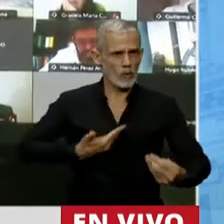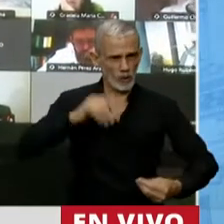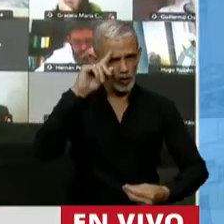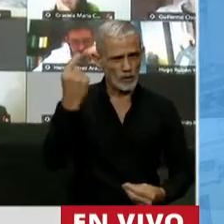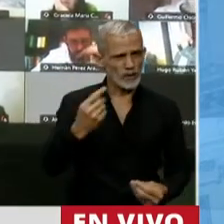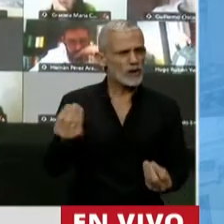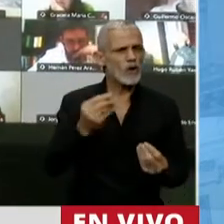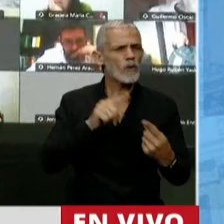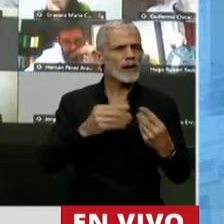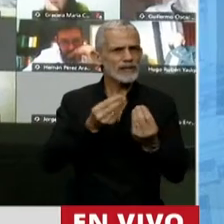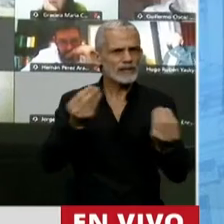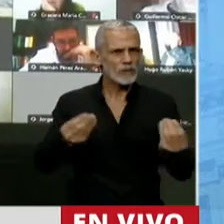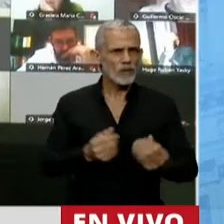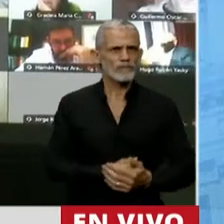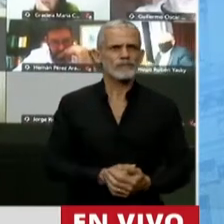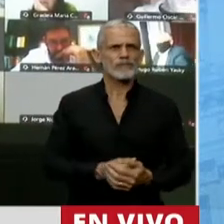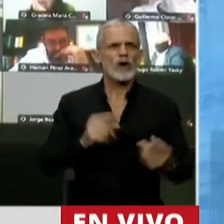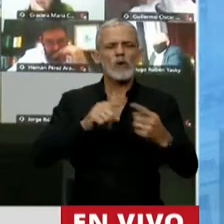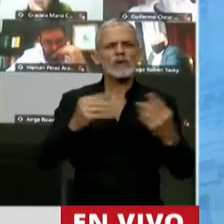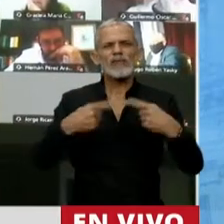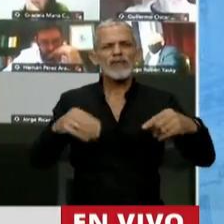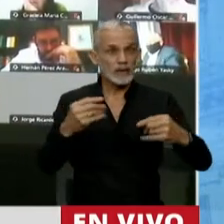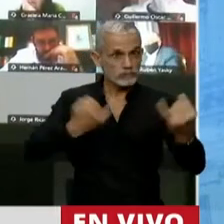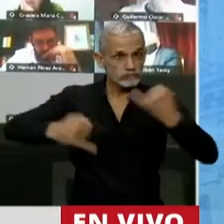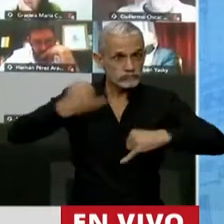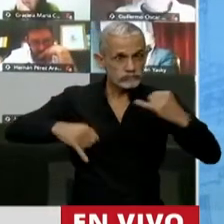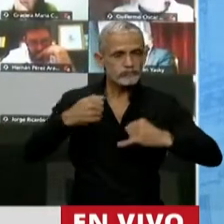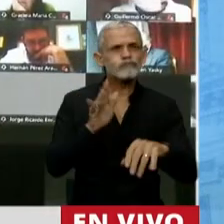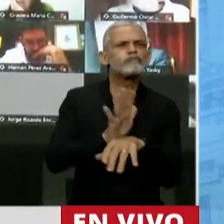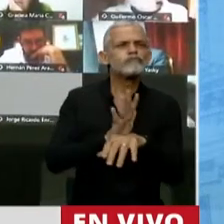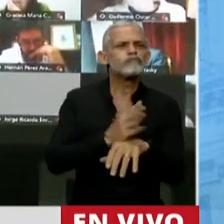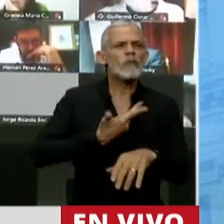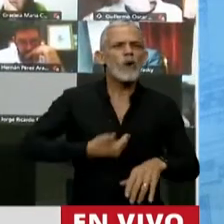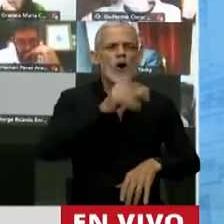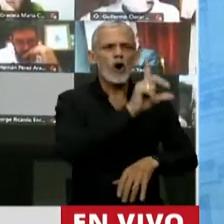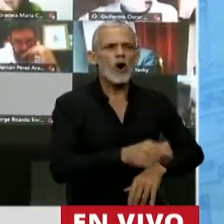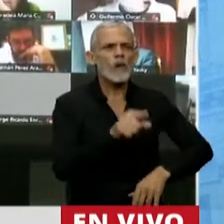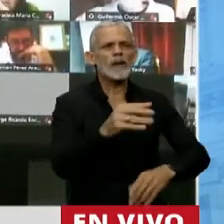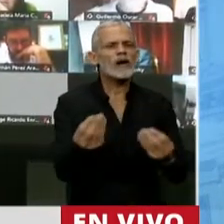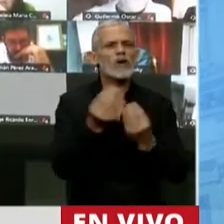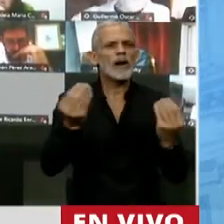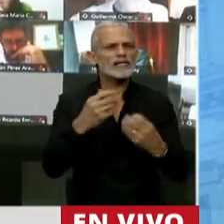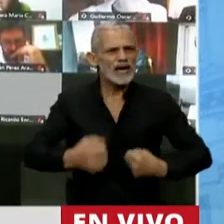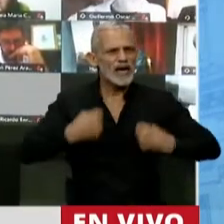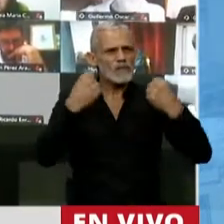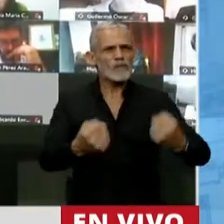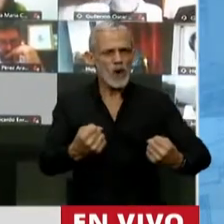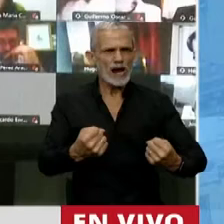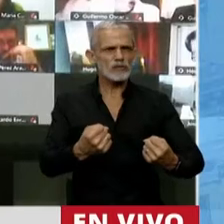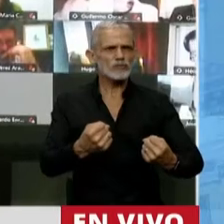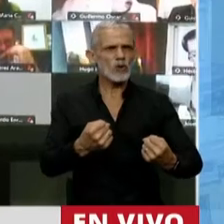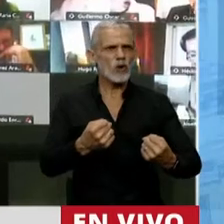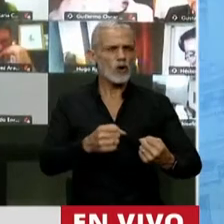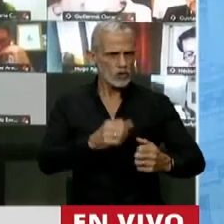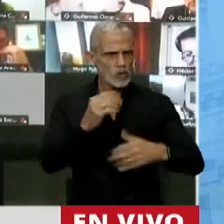gobierno. ¿Cuál es el objetivo del gobierno? Para que nos explique también qué significa para ellos el esfuerzo, el